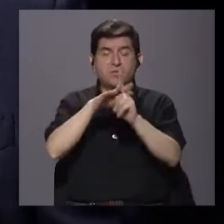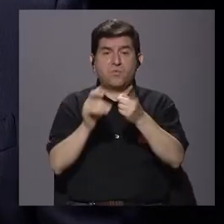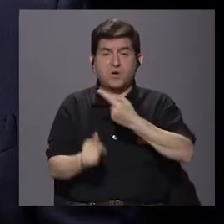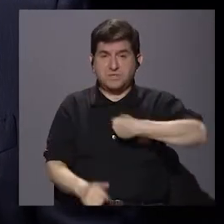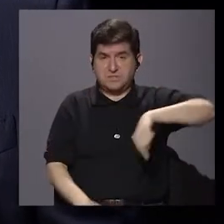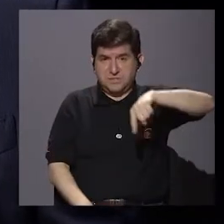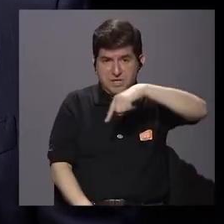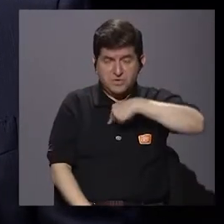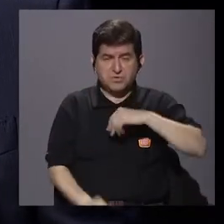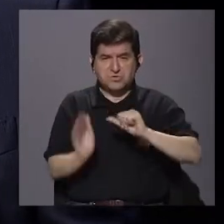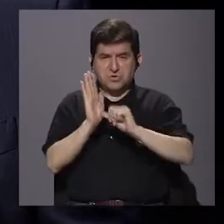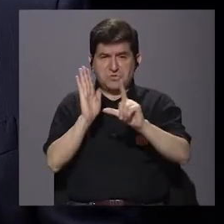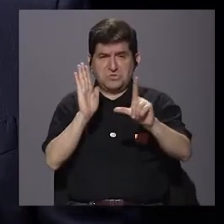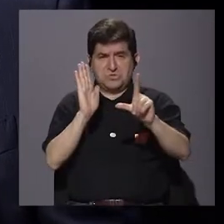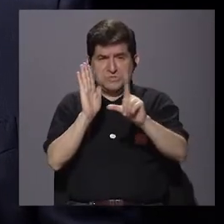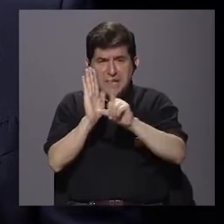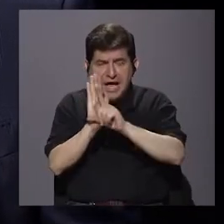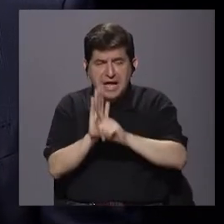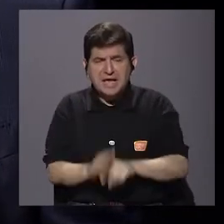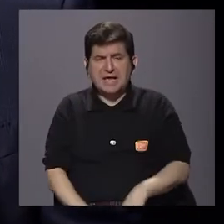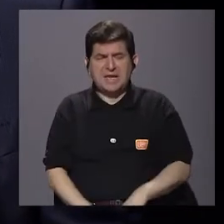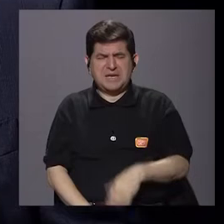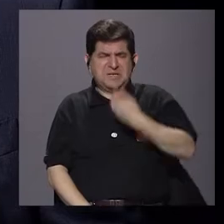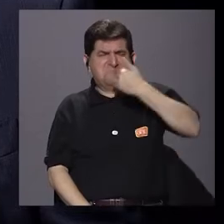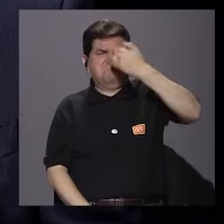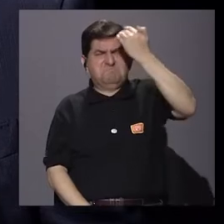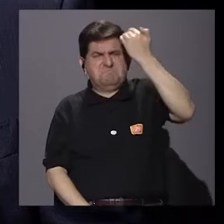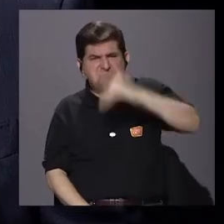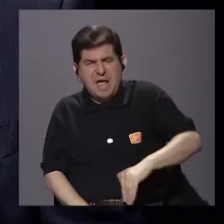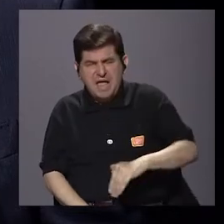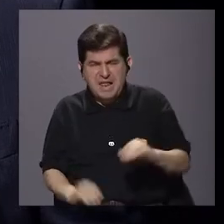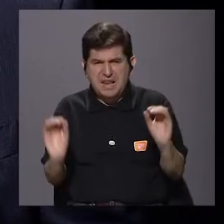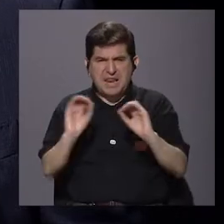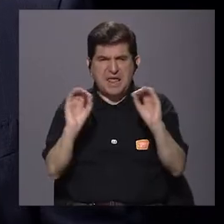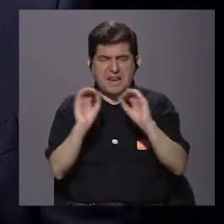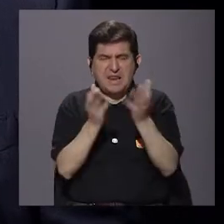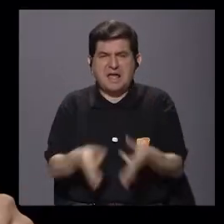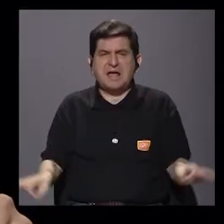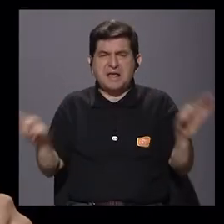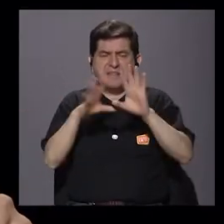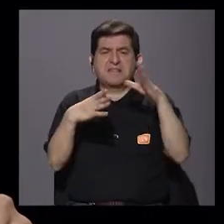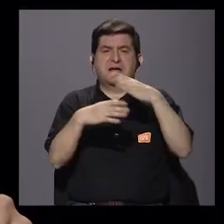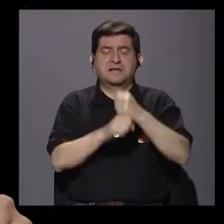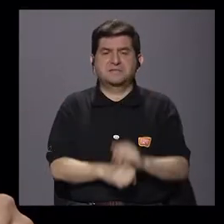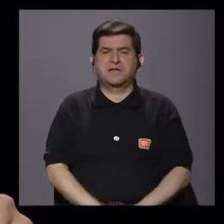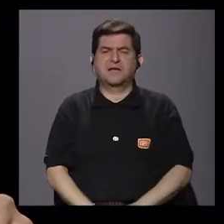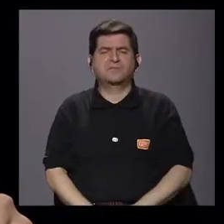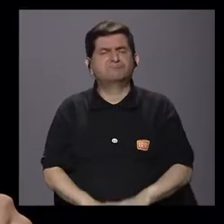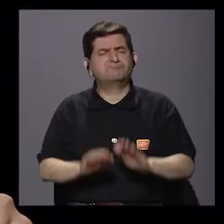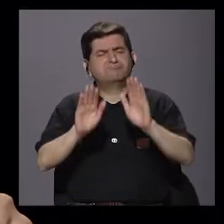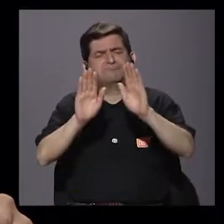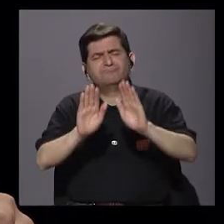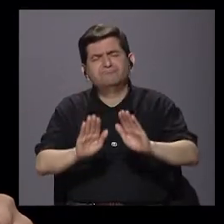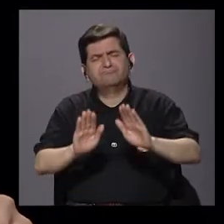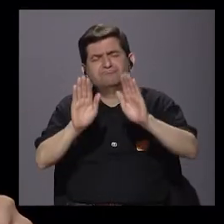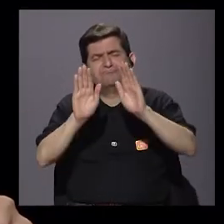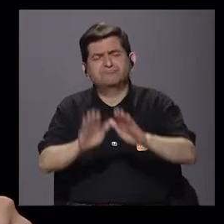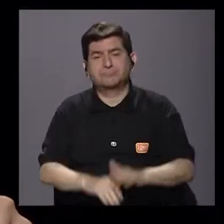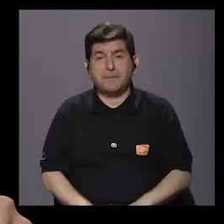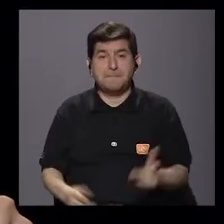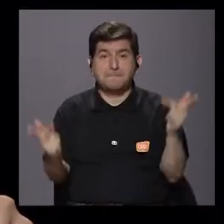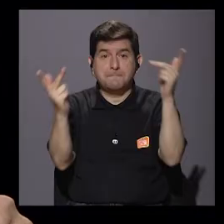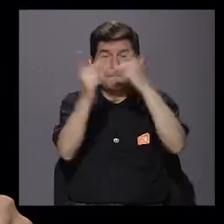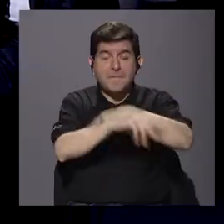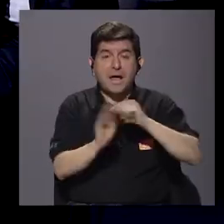somos una asamblea legislativa mediocre que no ha hecho nada de importancia me dicen no te preocupes la peor